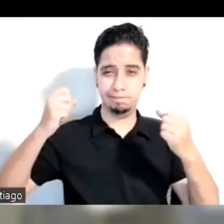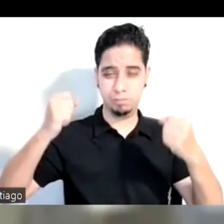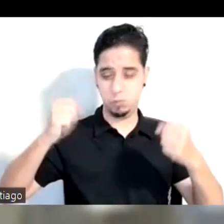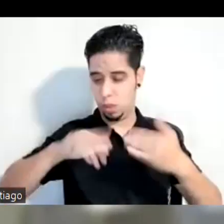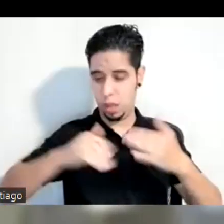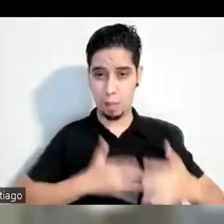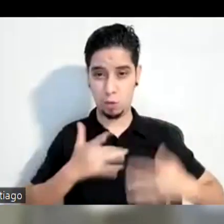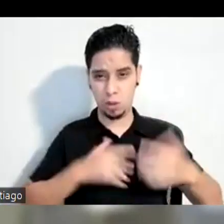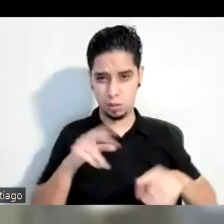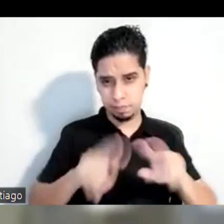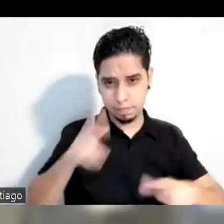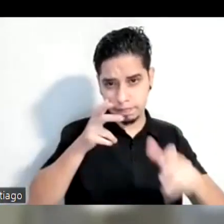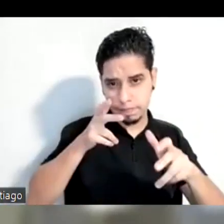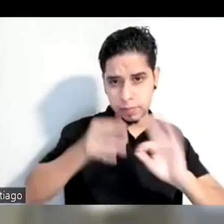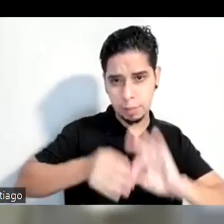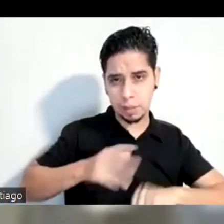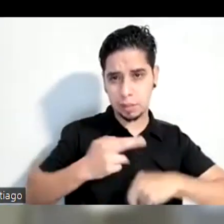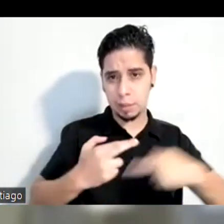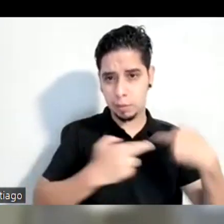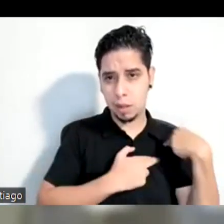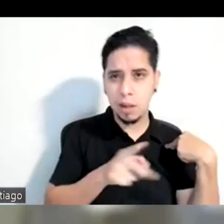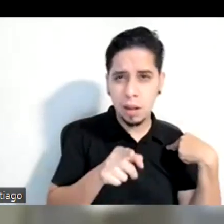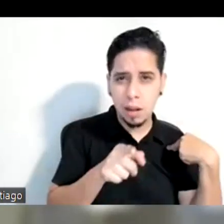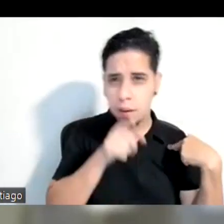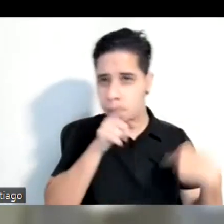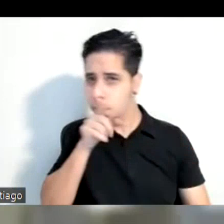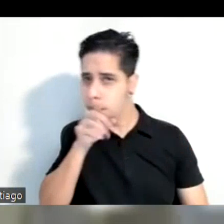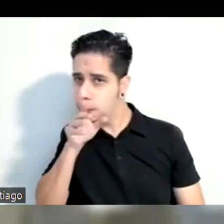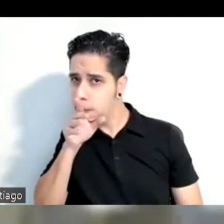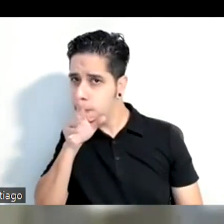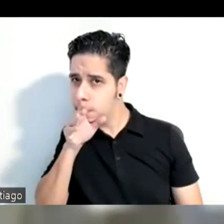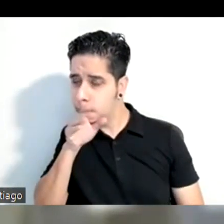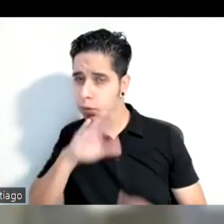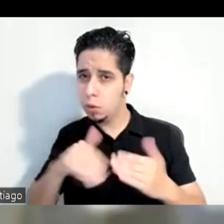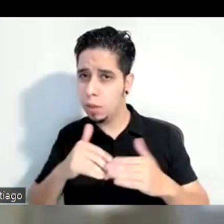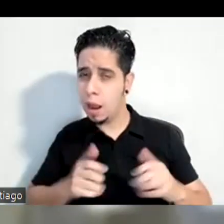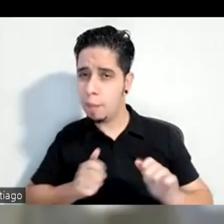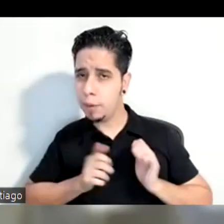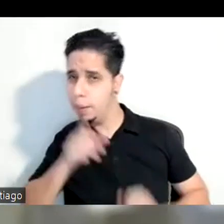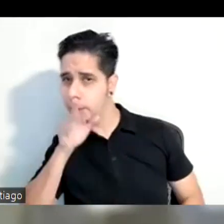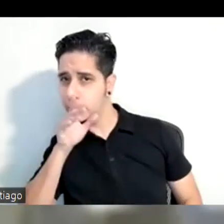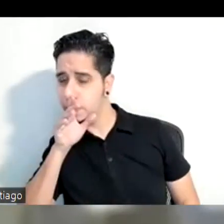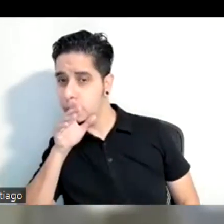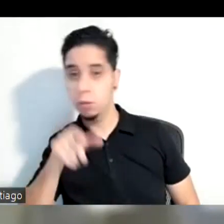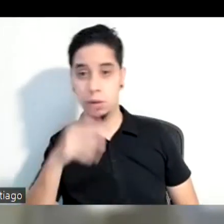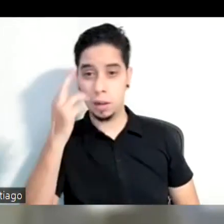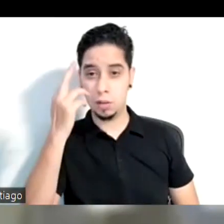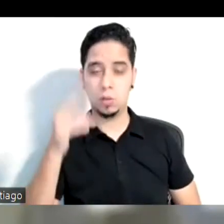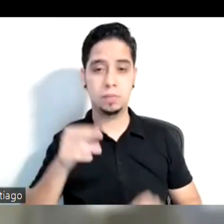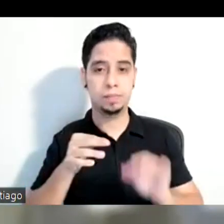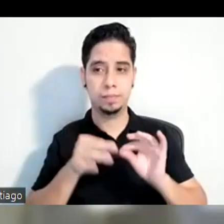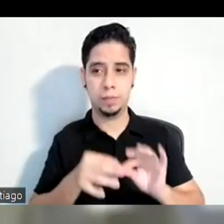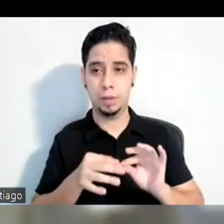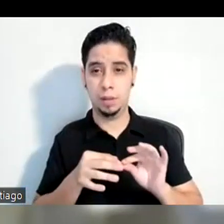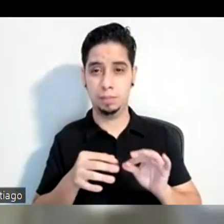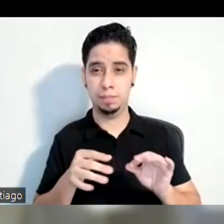y el intérprete es el responsable de con su voz caracterizar todas las emociones, ¿verdad? Por eso es que el intérprete de muchas maneras